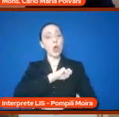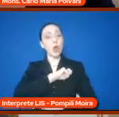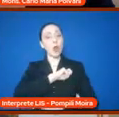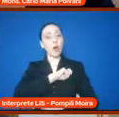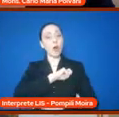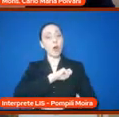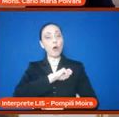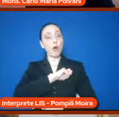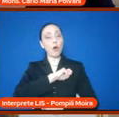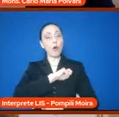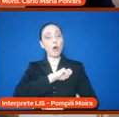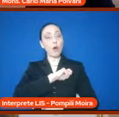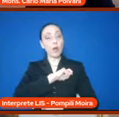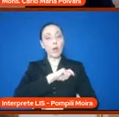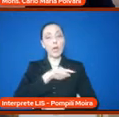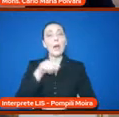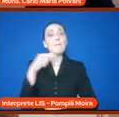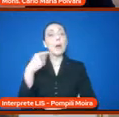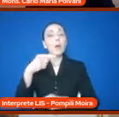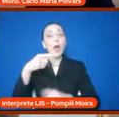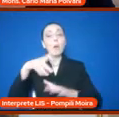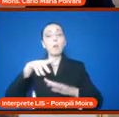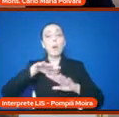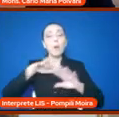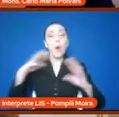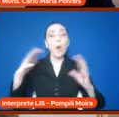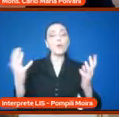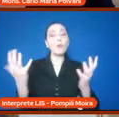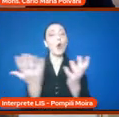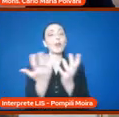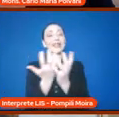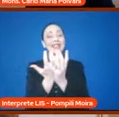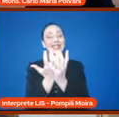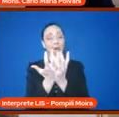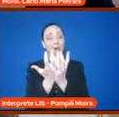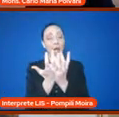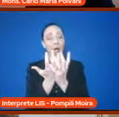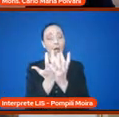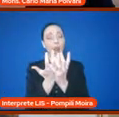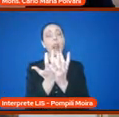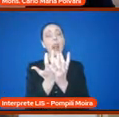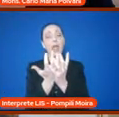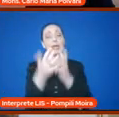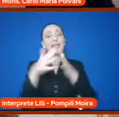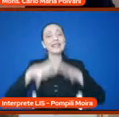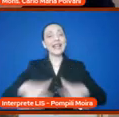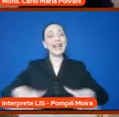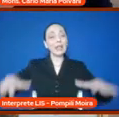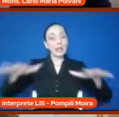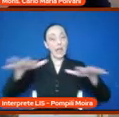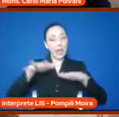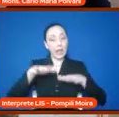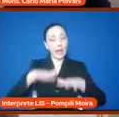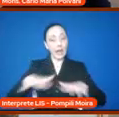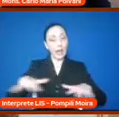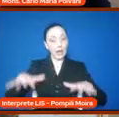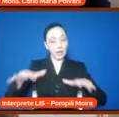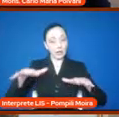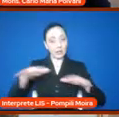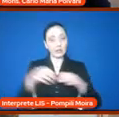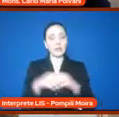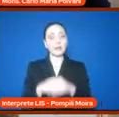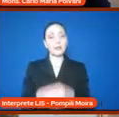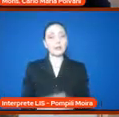más conciencia de que la naturaleza merece ser protegida.